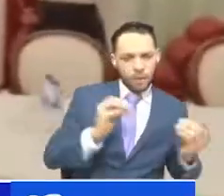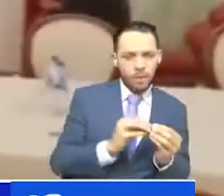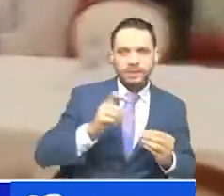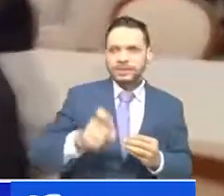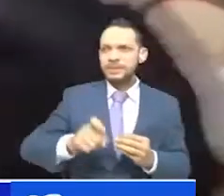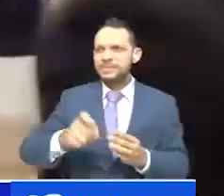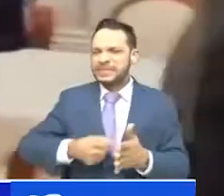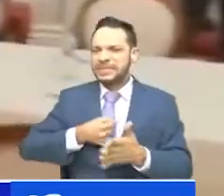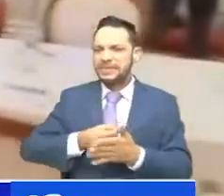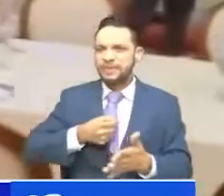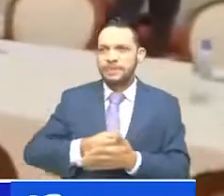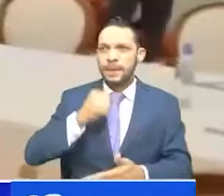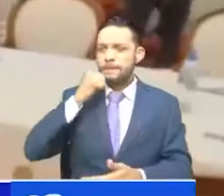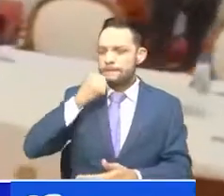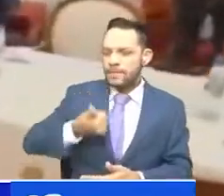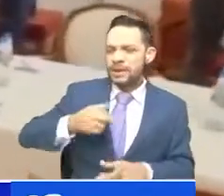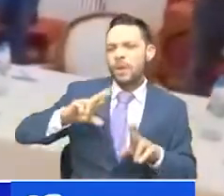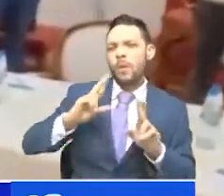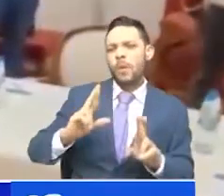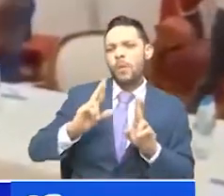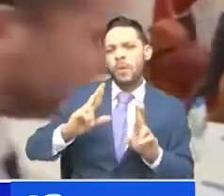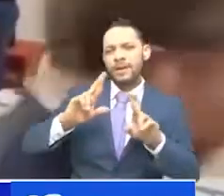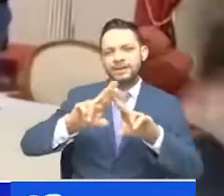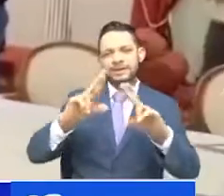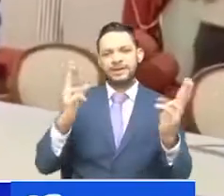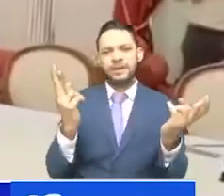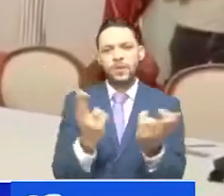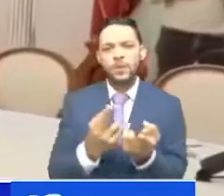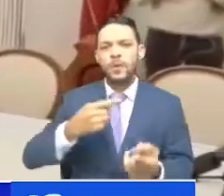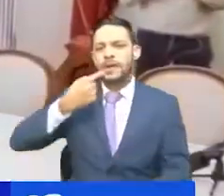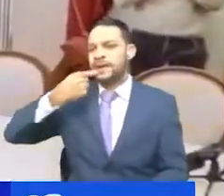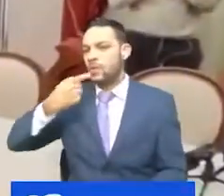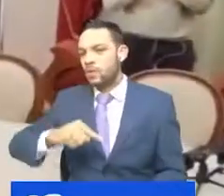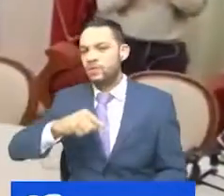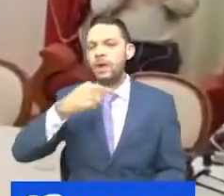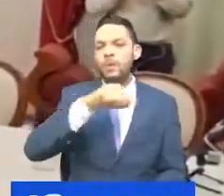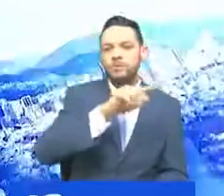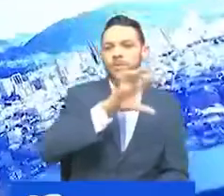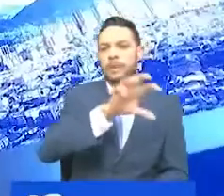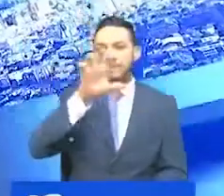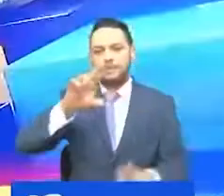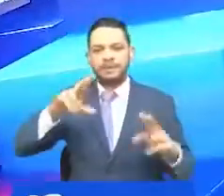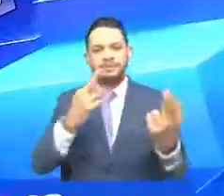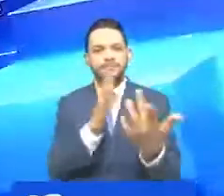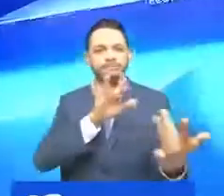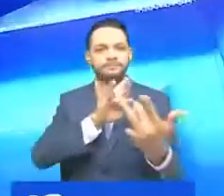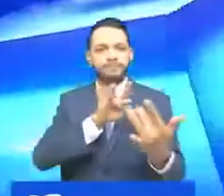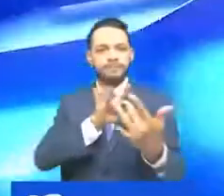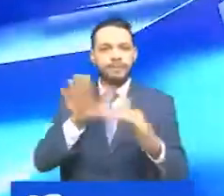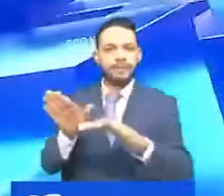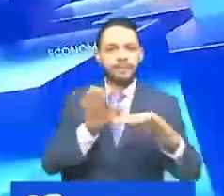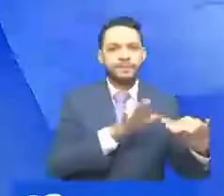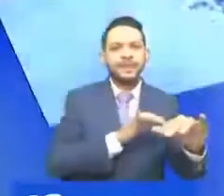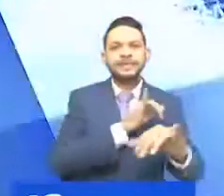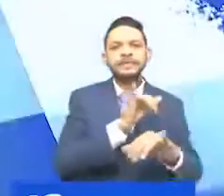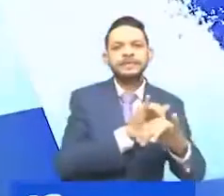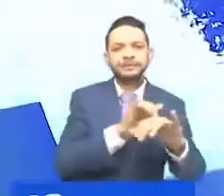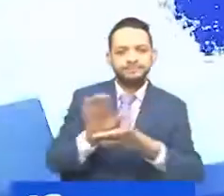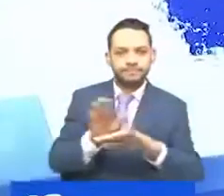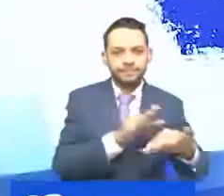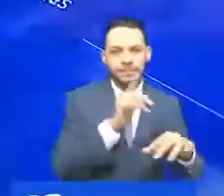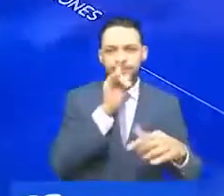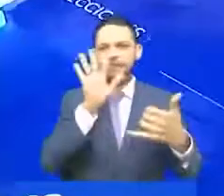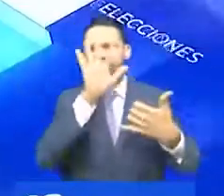se estima que para mañana haya un segundo encuentro de las delegaciones de los dos países. De lo internacional llegamos a lo